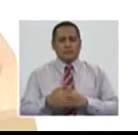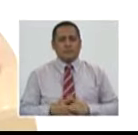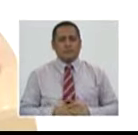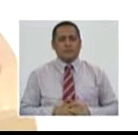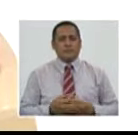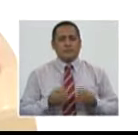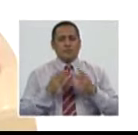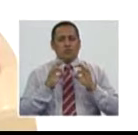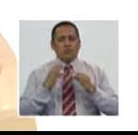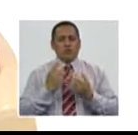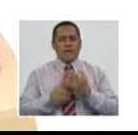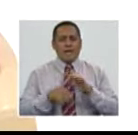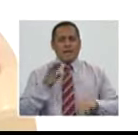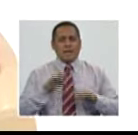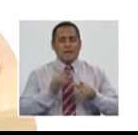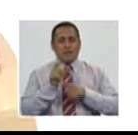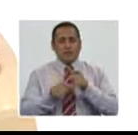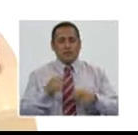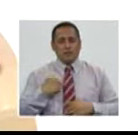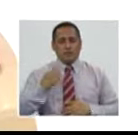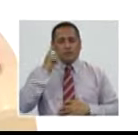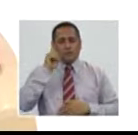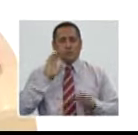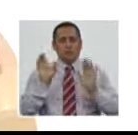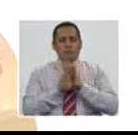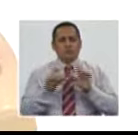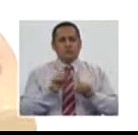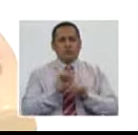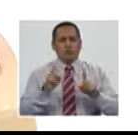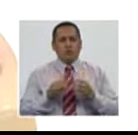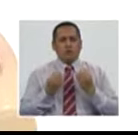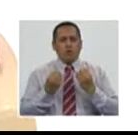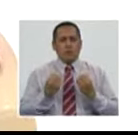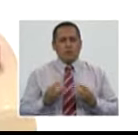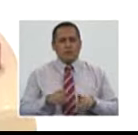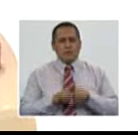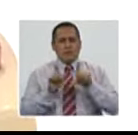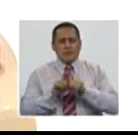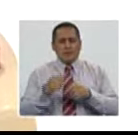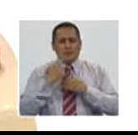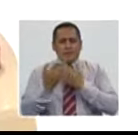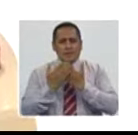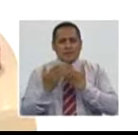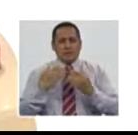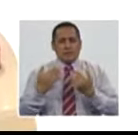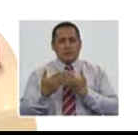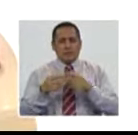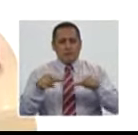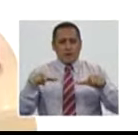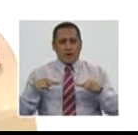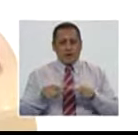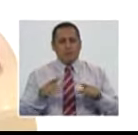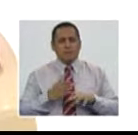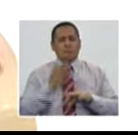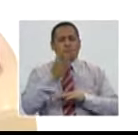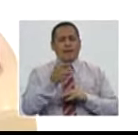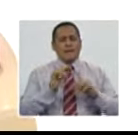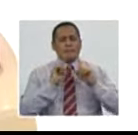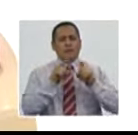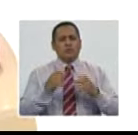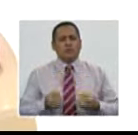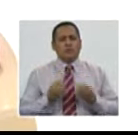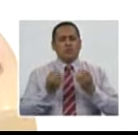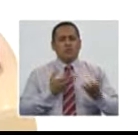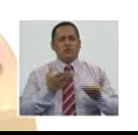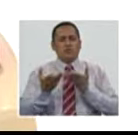Sí justamente porque a veces las personas no saben porque no conocen muy bien o tal vez están más cerca claro la institución van y